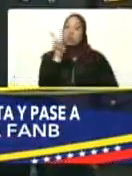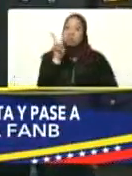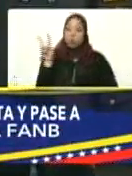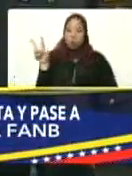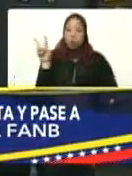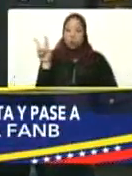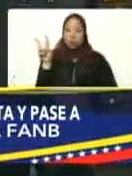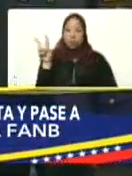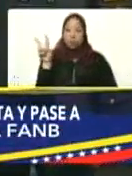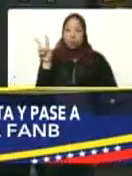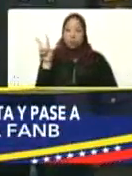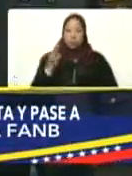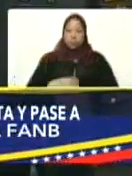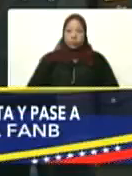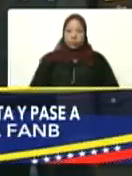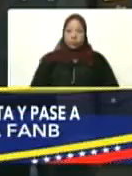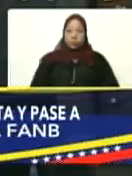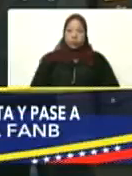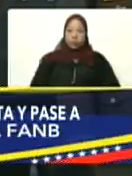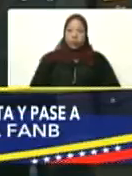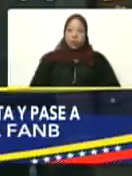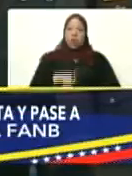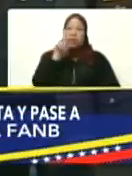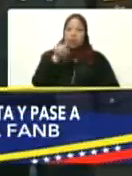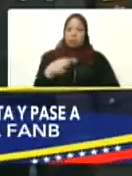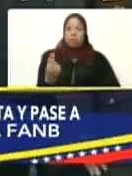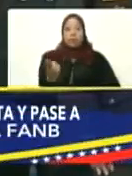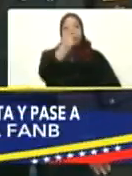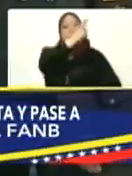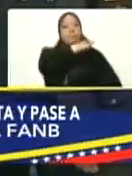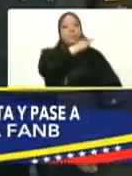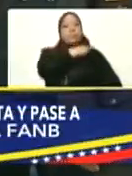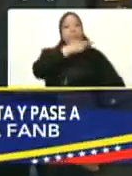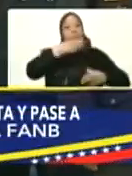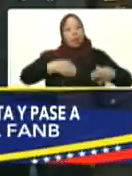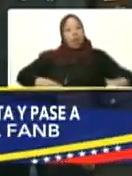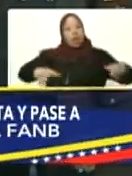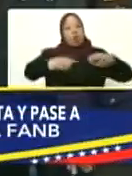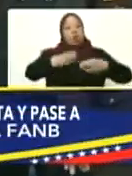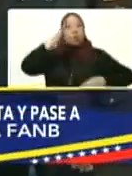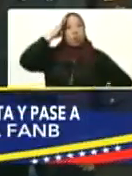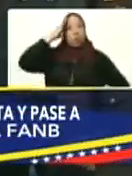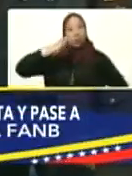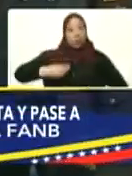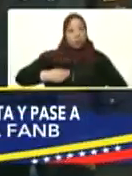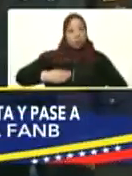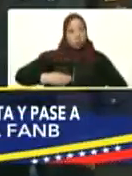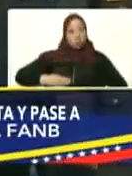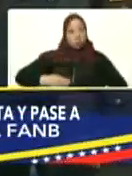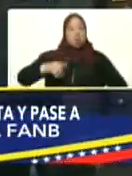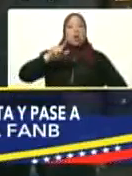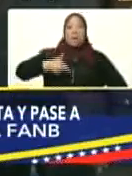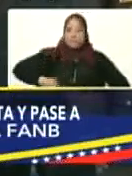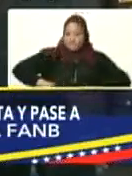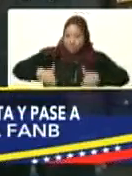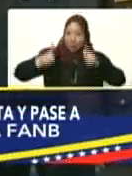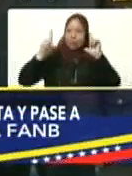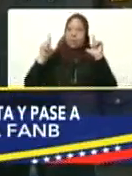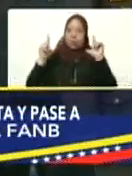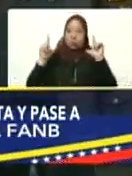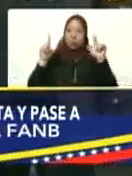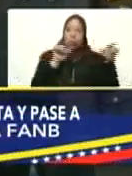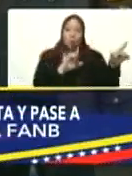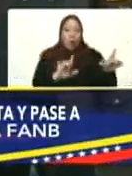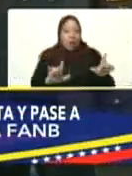Venezuela y comandante en jefe de la Fuerza Armada Nacional Bolivariana, autorizo, una vez